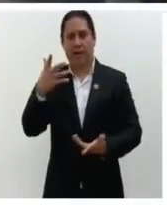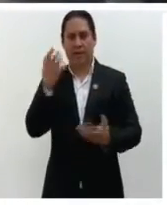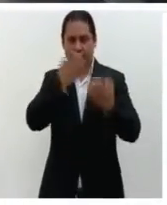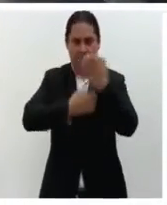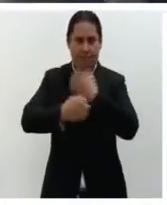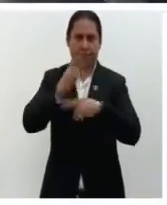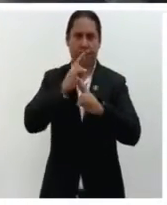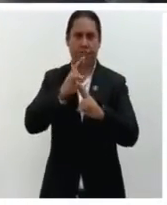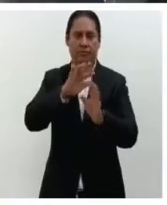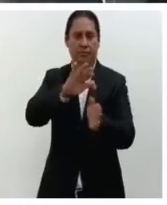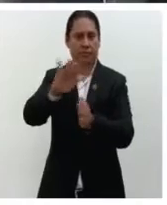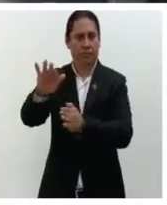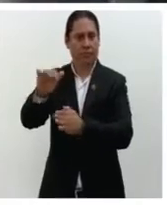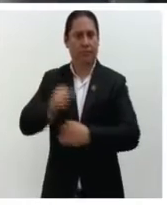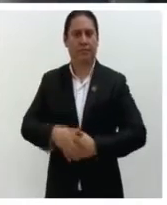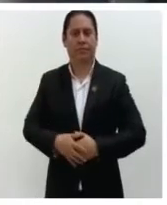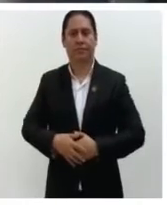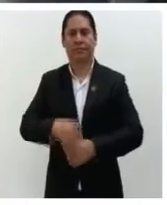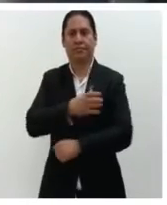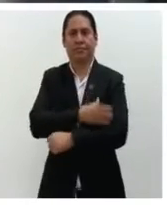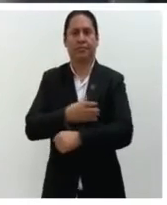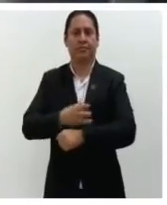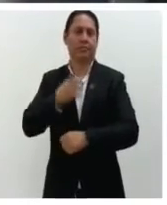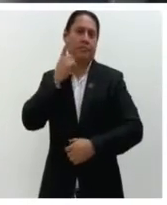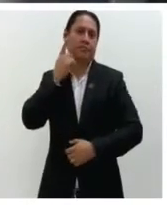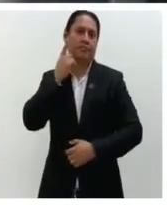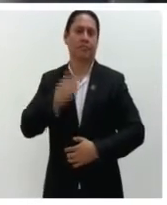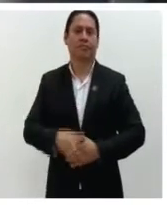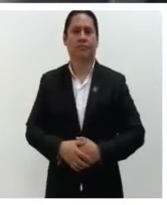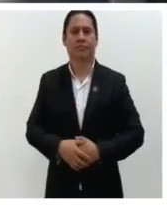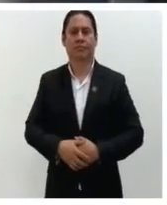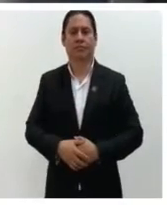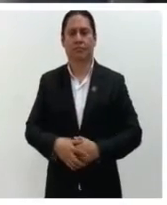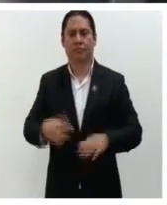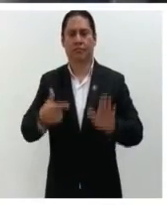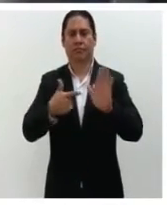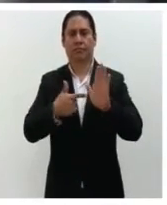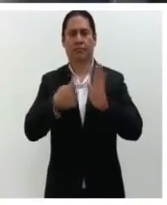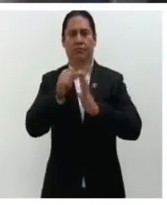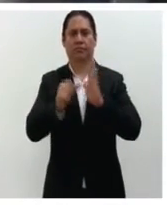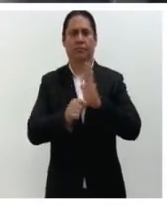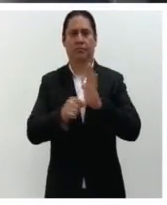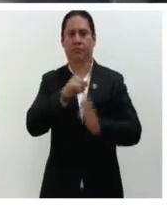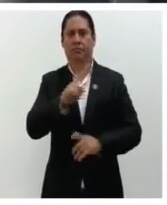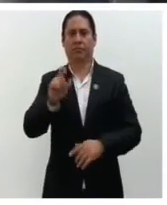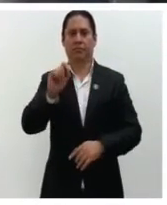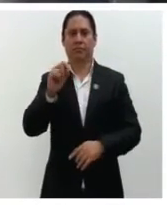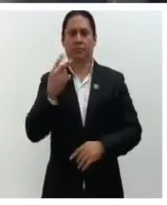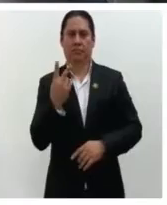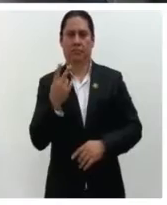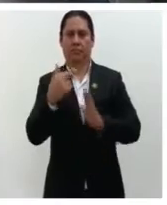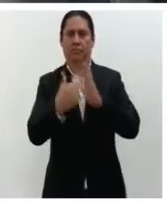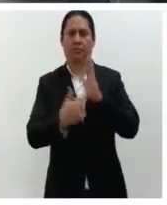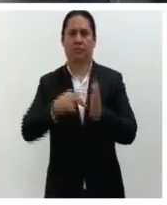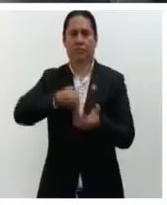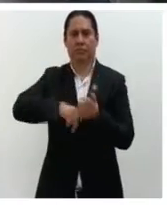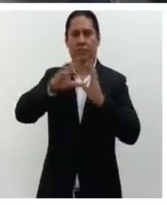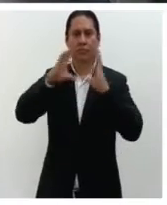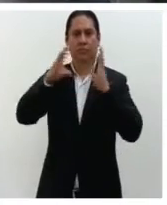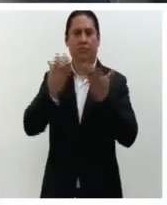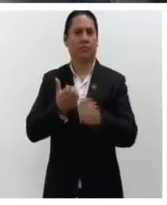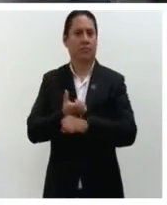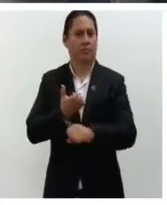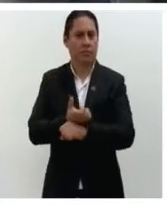dictamen. Compañeras y compañeros legisladores, con fundamento en el artículo 122 del Reglamento Interior de este